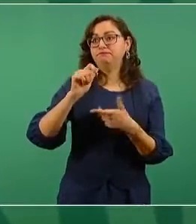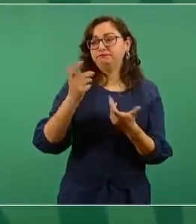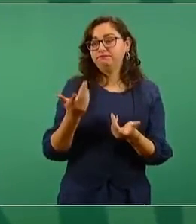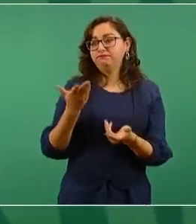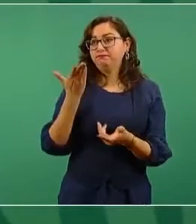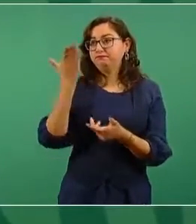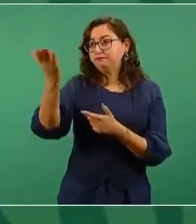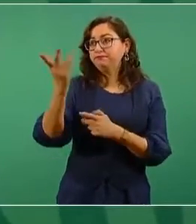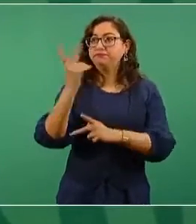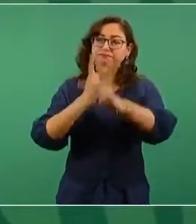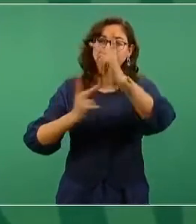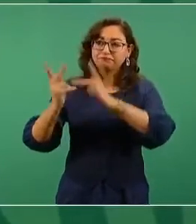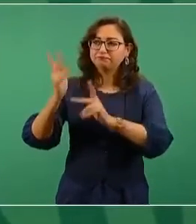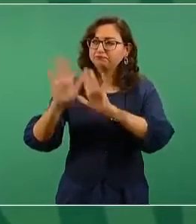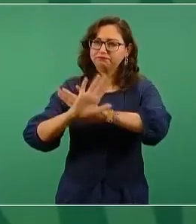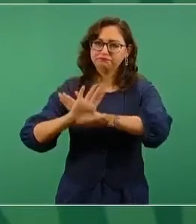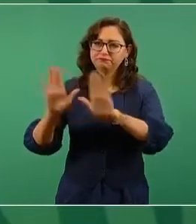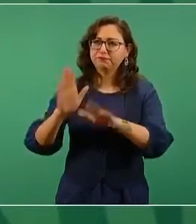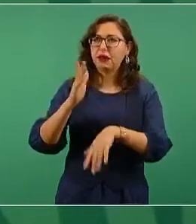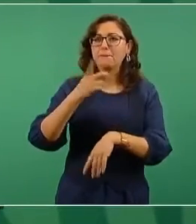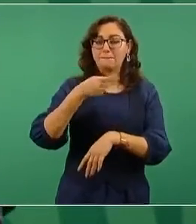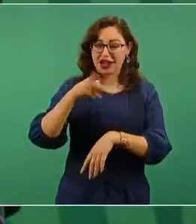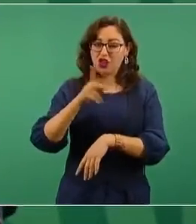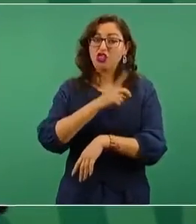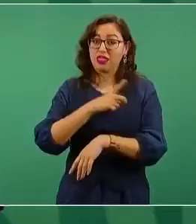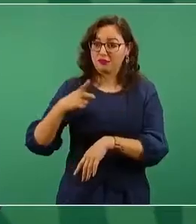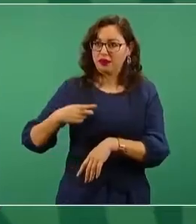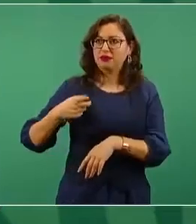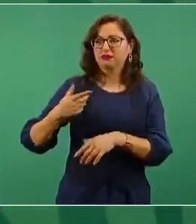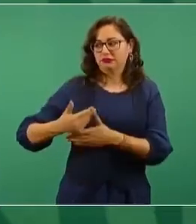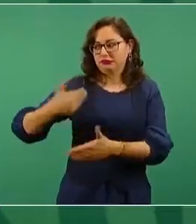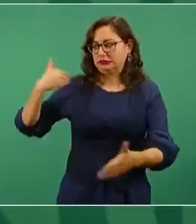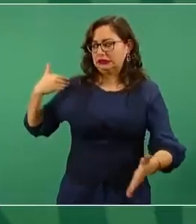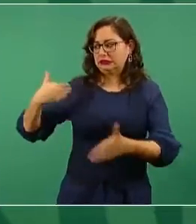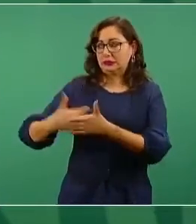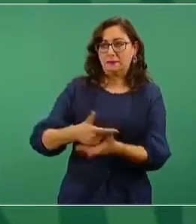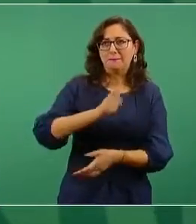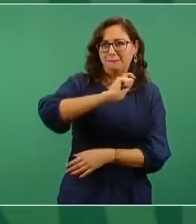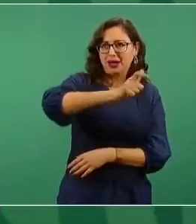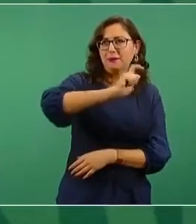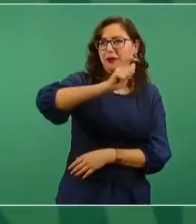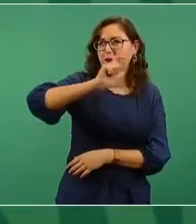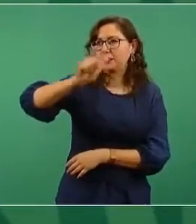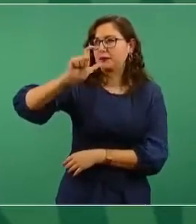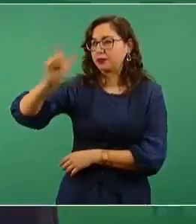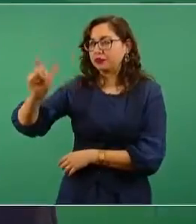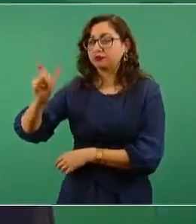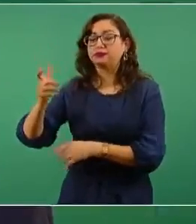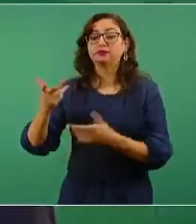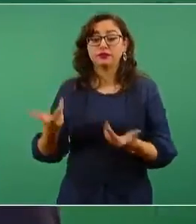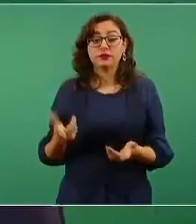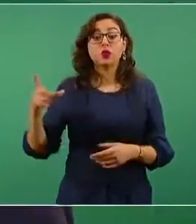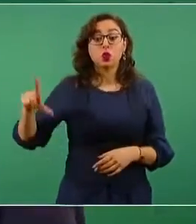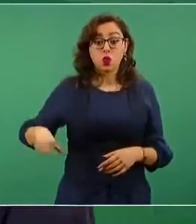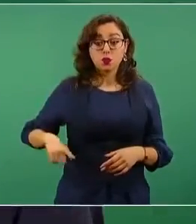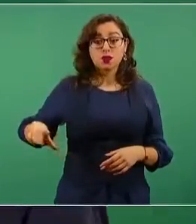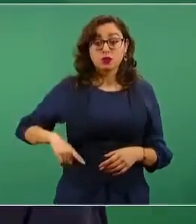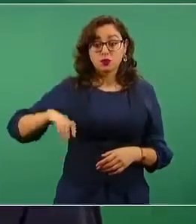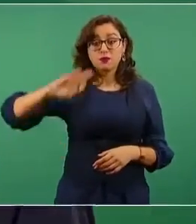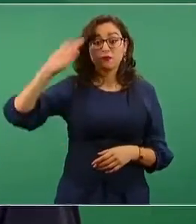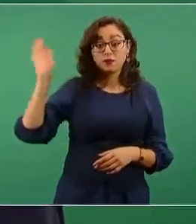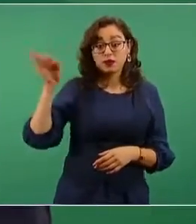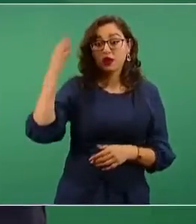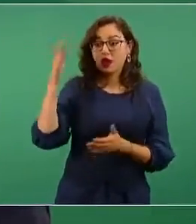una decisión de parte del gobierno federal de que sea el gobierno federal quien se encargue de